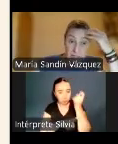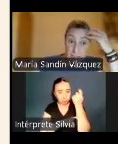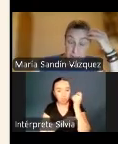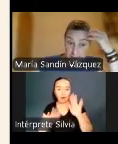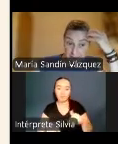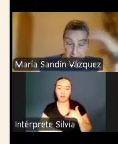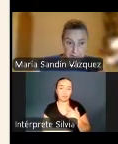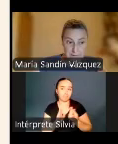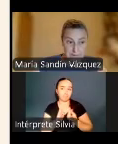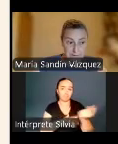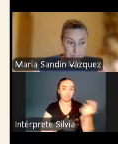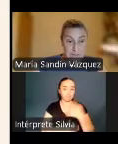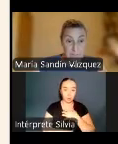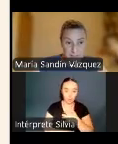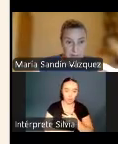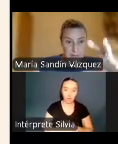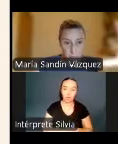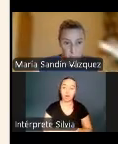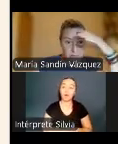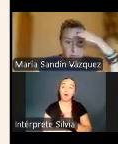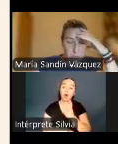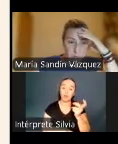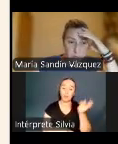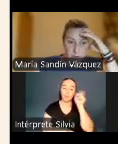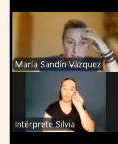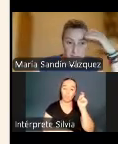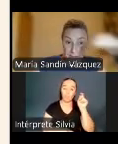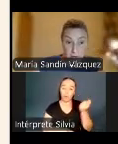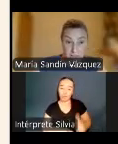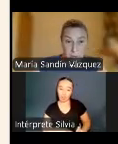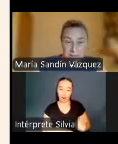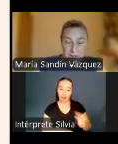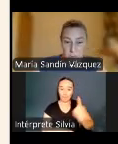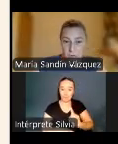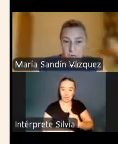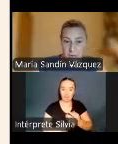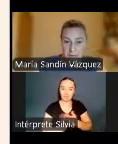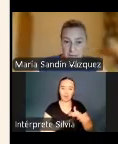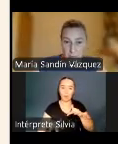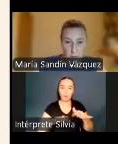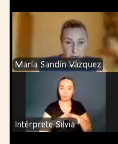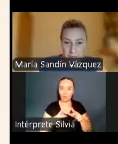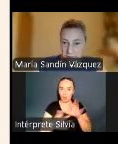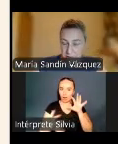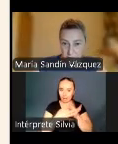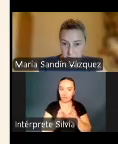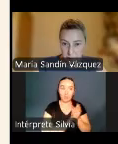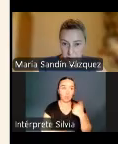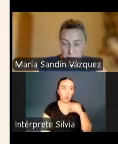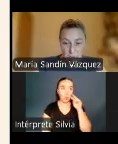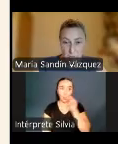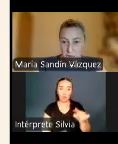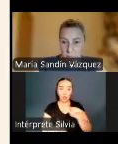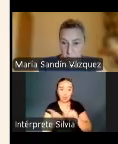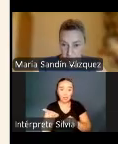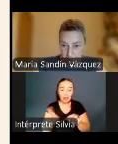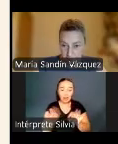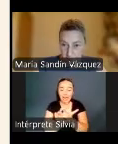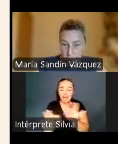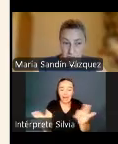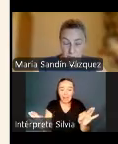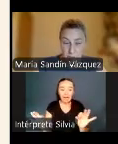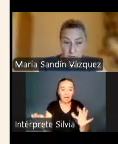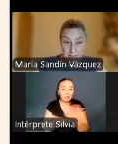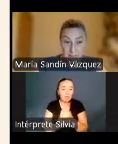Otra profesional de primaria, que estaba más implicada en los movimientos sociales, decía, yo es que no vi ni a una con contrato, todas estaban sin contrato, con unas condiciones